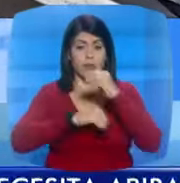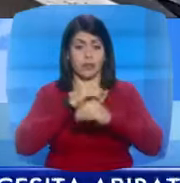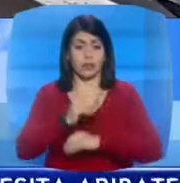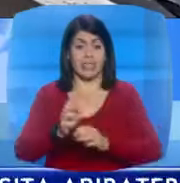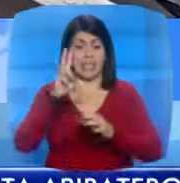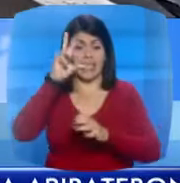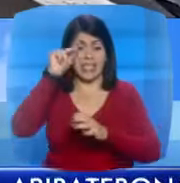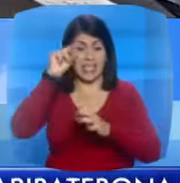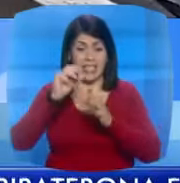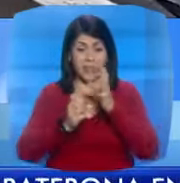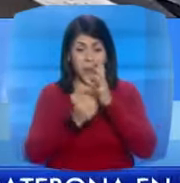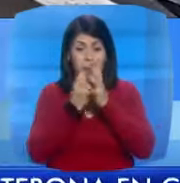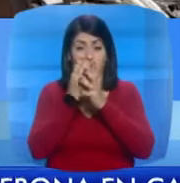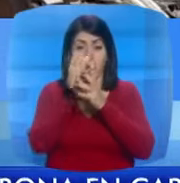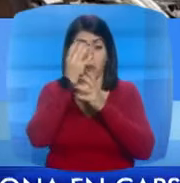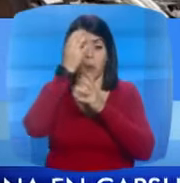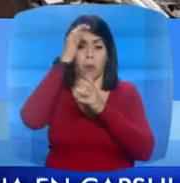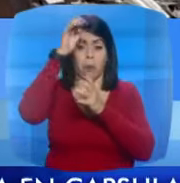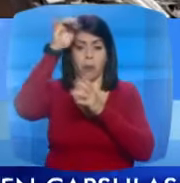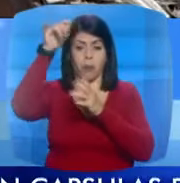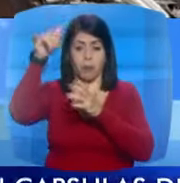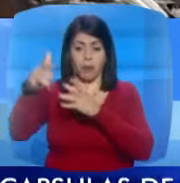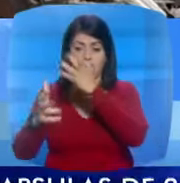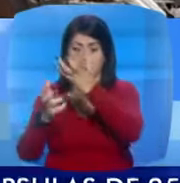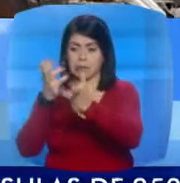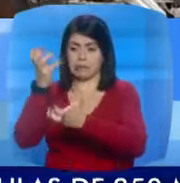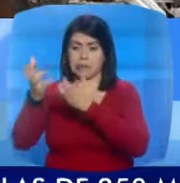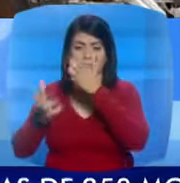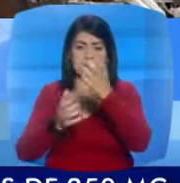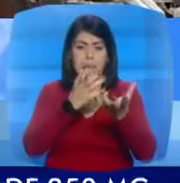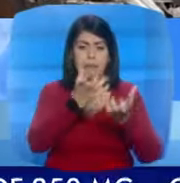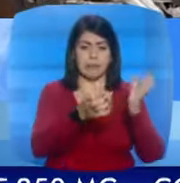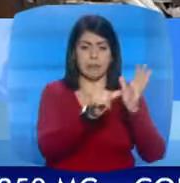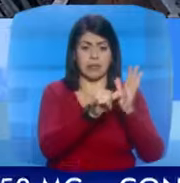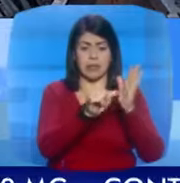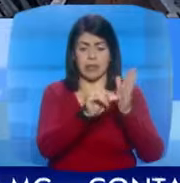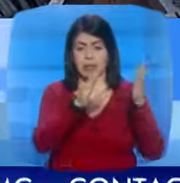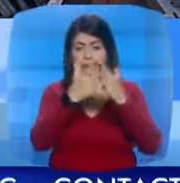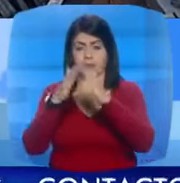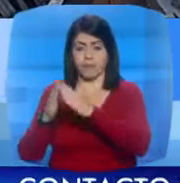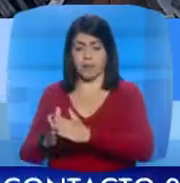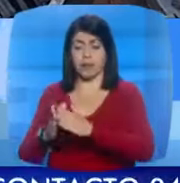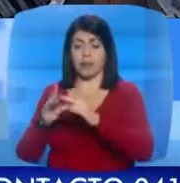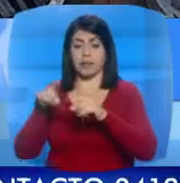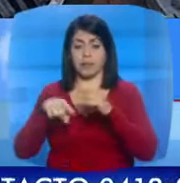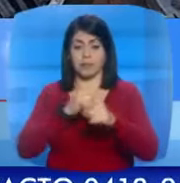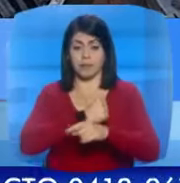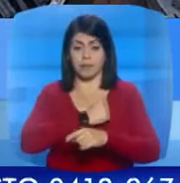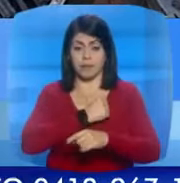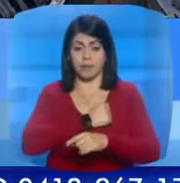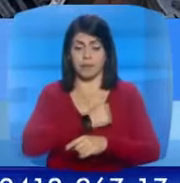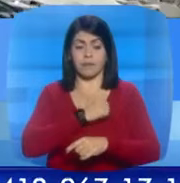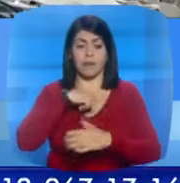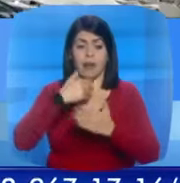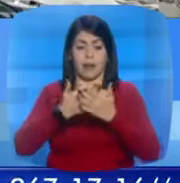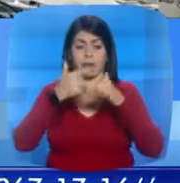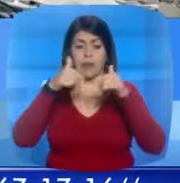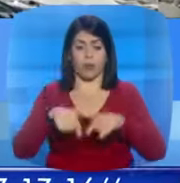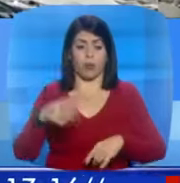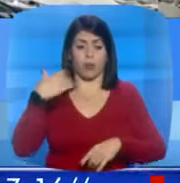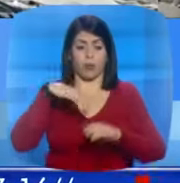espesas cenizas al aire y al mismo tiempo incendiando varias casas cercanas, incluido un convento de monjas católicas. Hasta el momento,